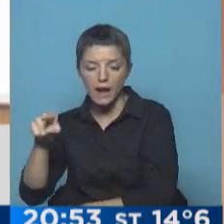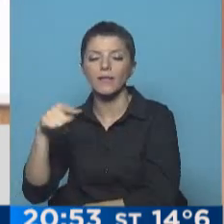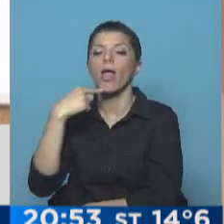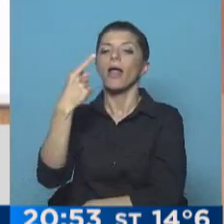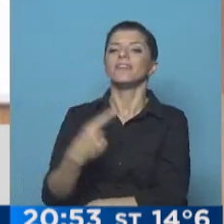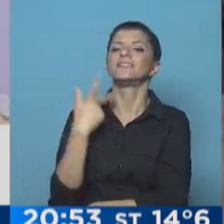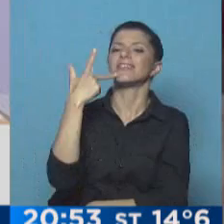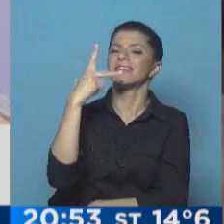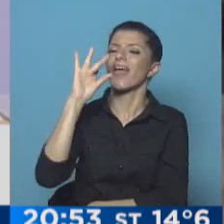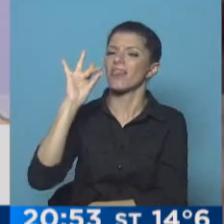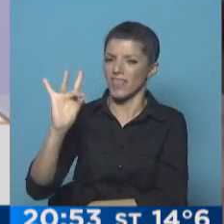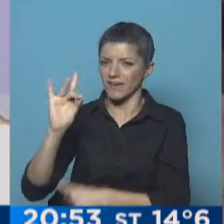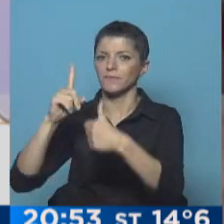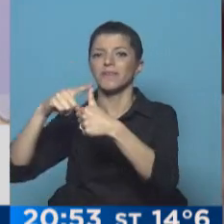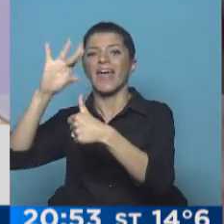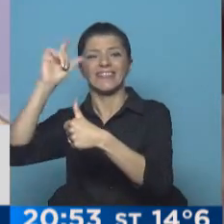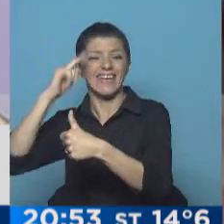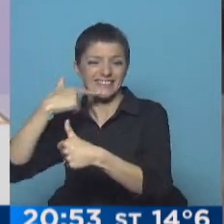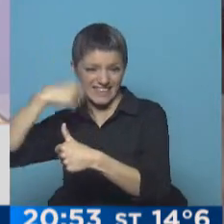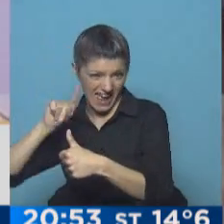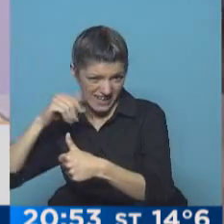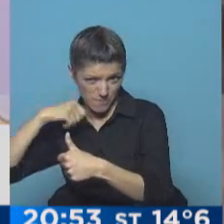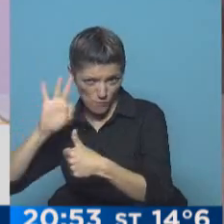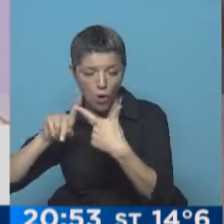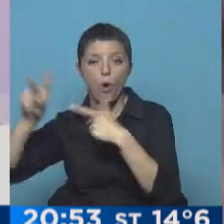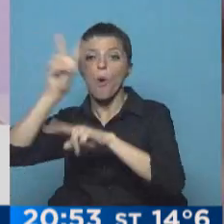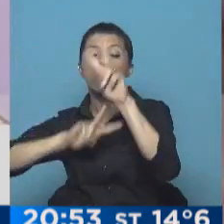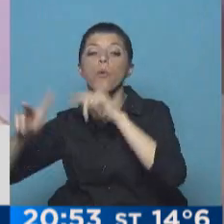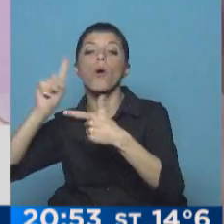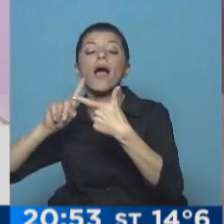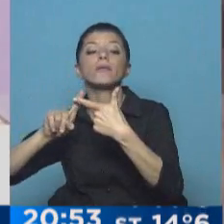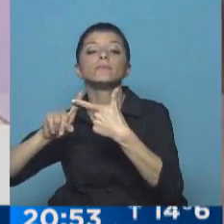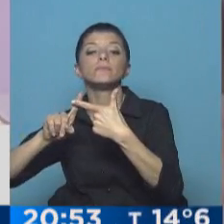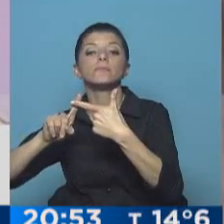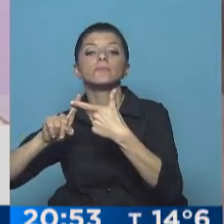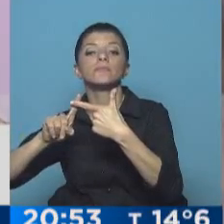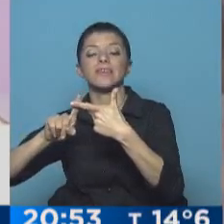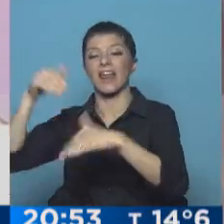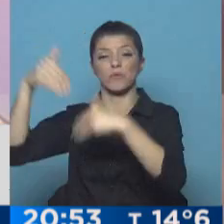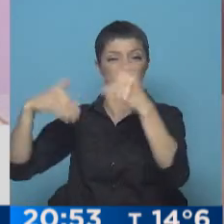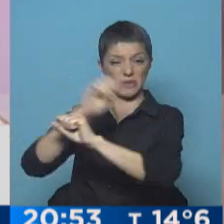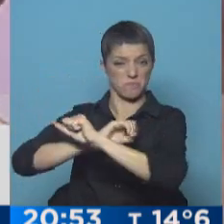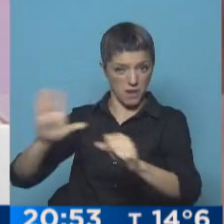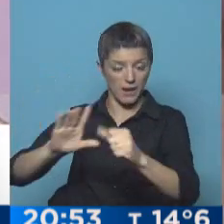3D, desánimo, buscar deslegitimar las elecciones,